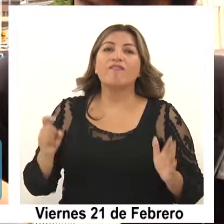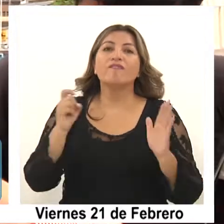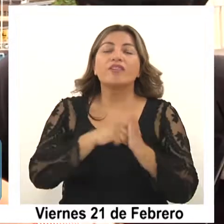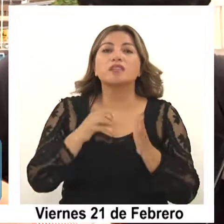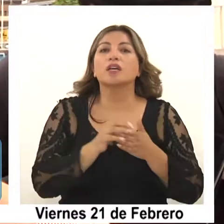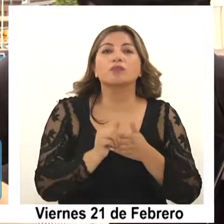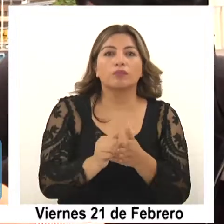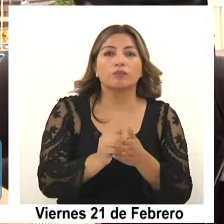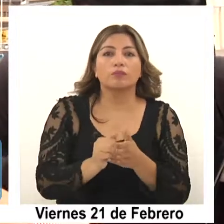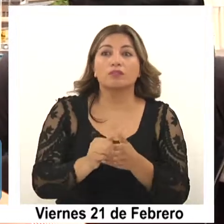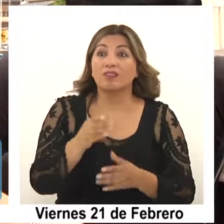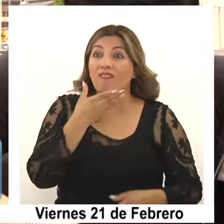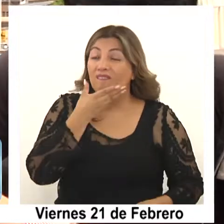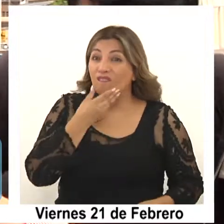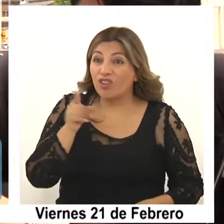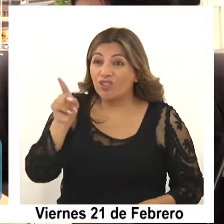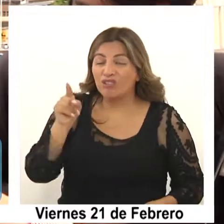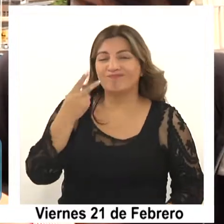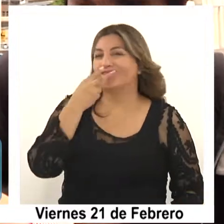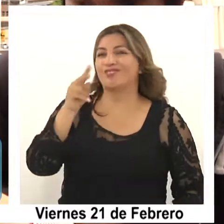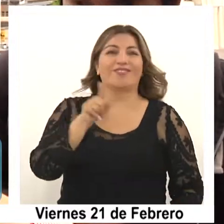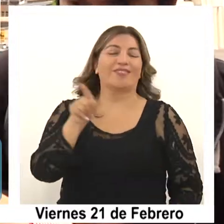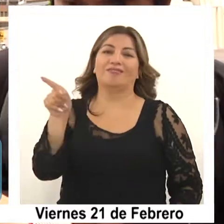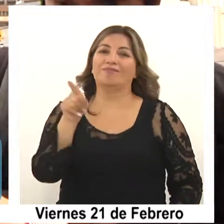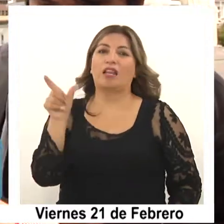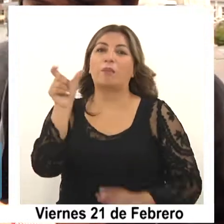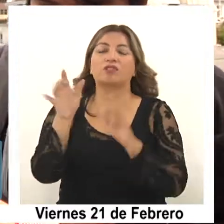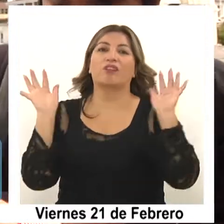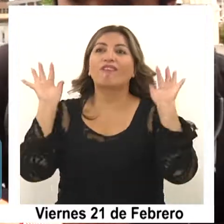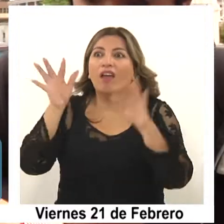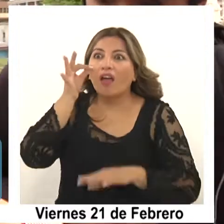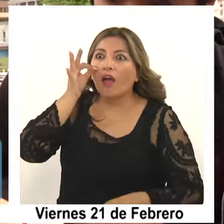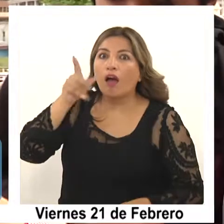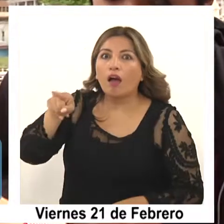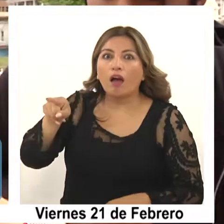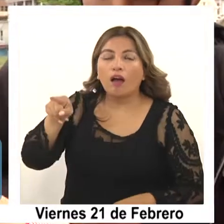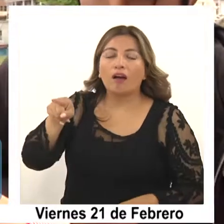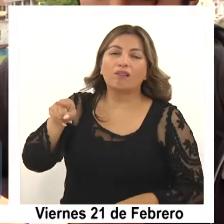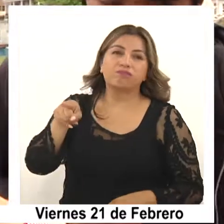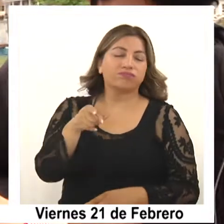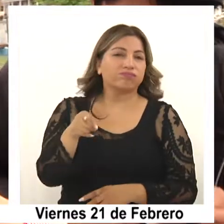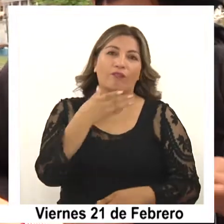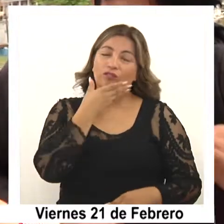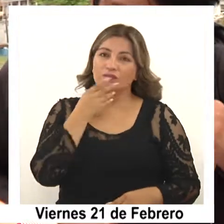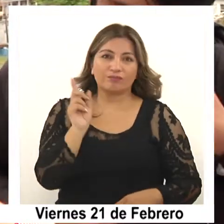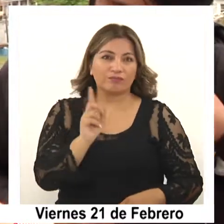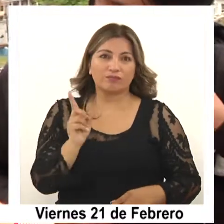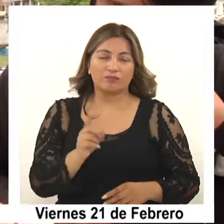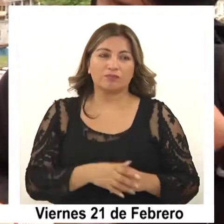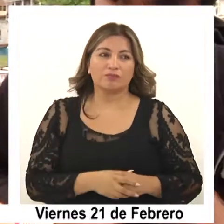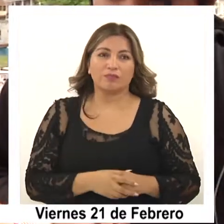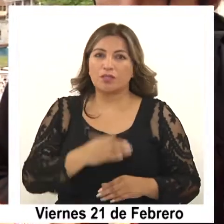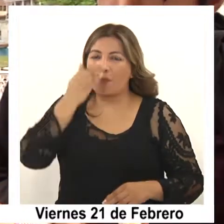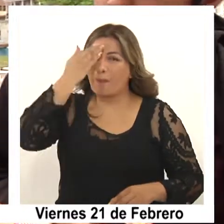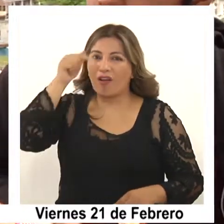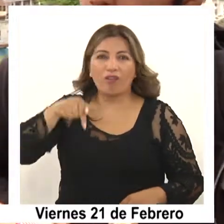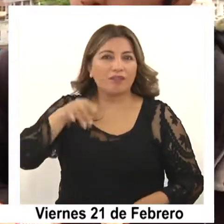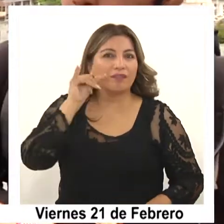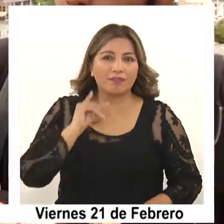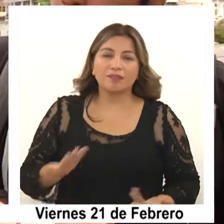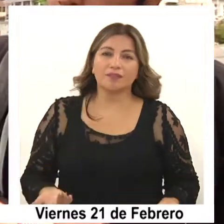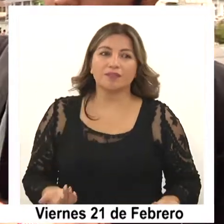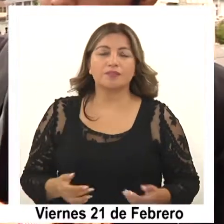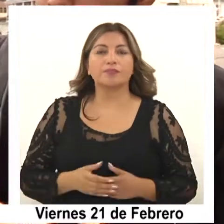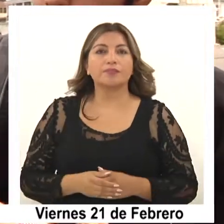en una época de turismo. Eso no se ve para nada bonito para la gente que viene para acá, viene a visitar. Tiene a dar un indicio